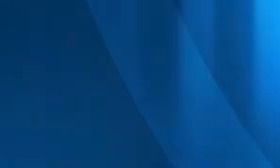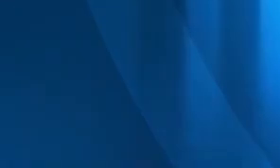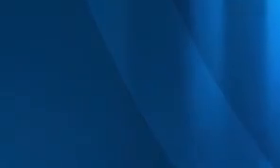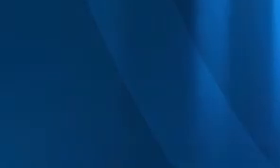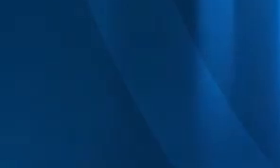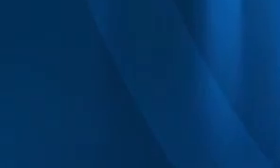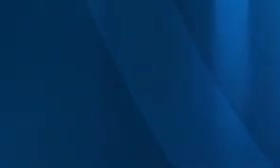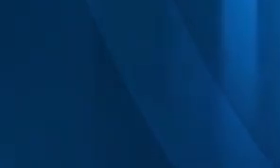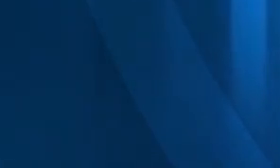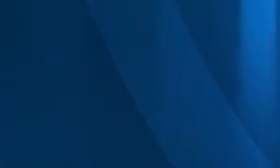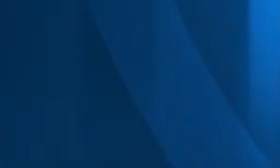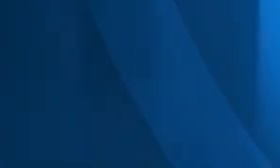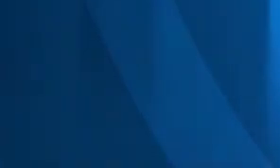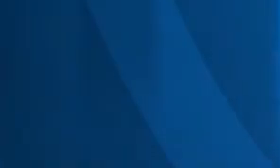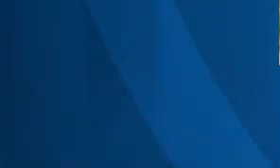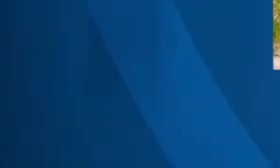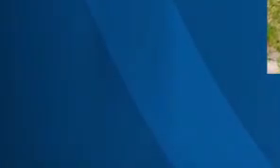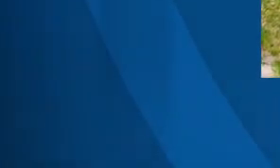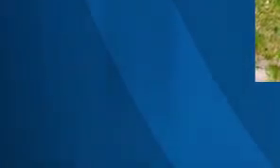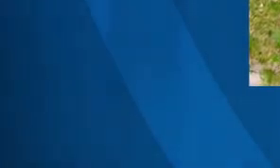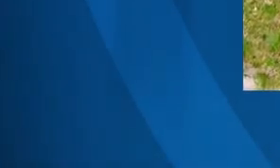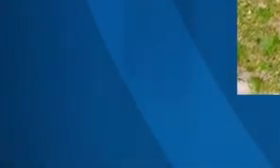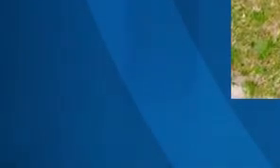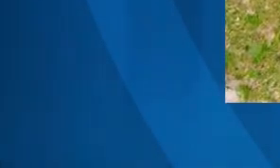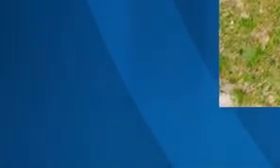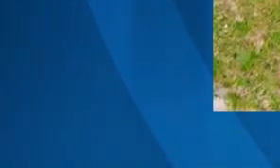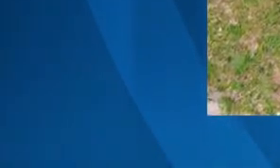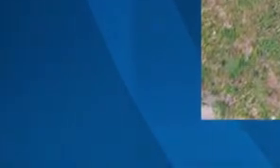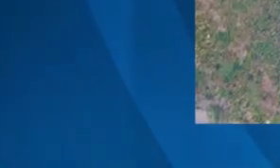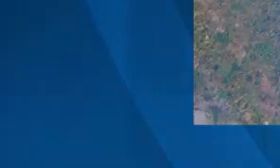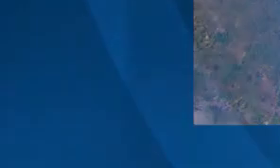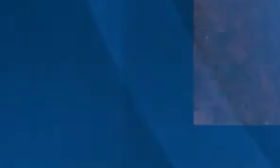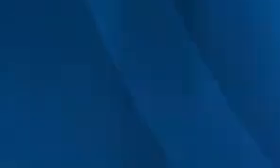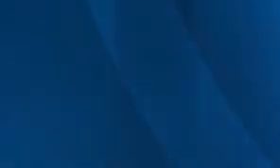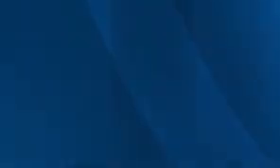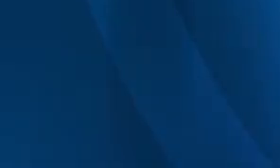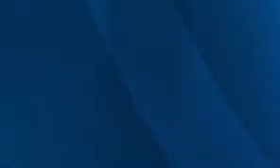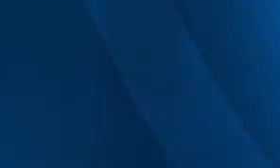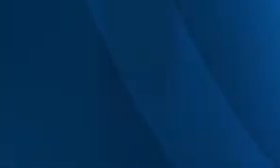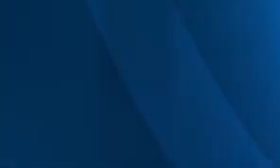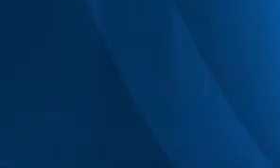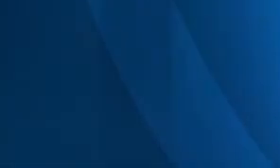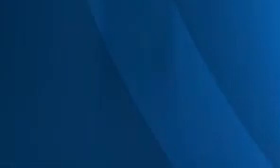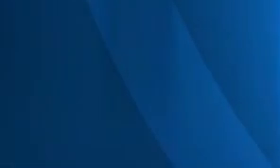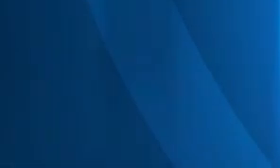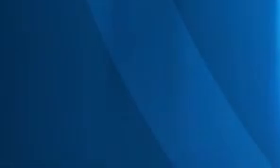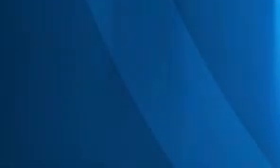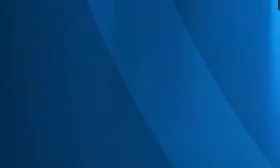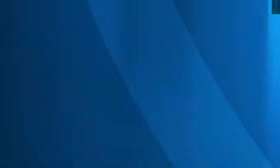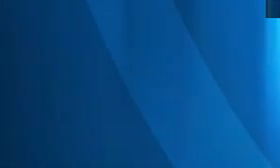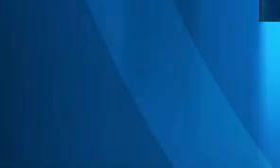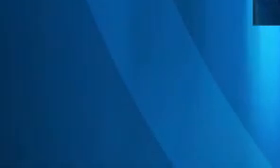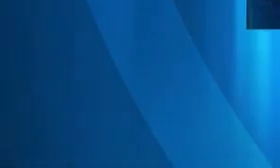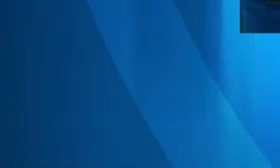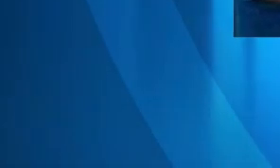durante la sesión plenaria 120 los diputados modificaron la ley del presupuesto 2023 para que se incorporen 13 millones 240